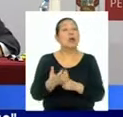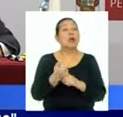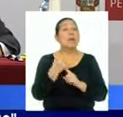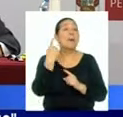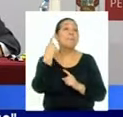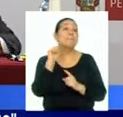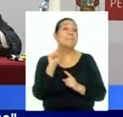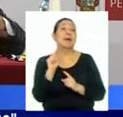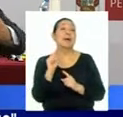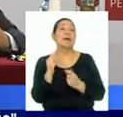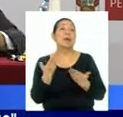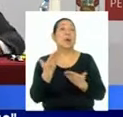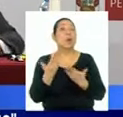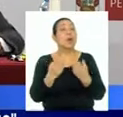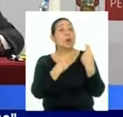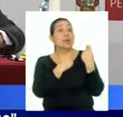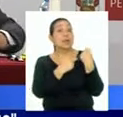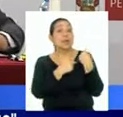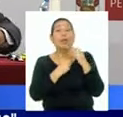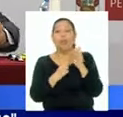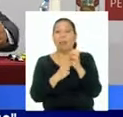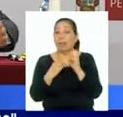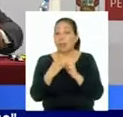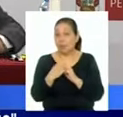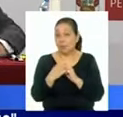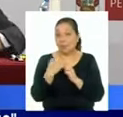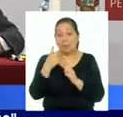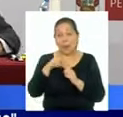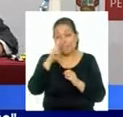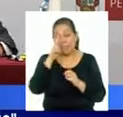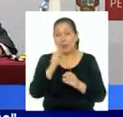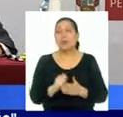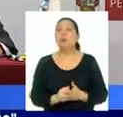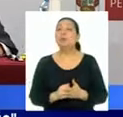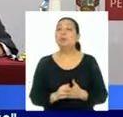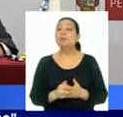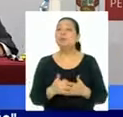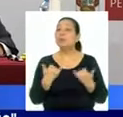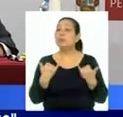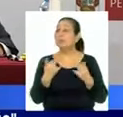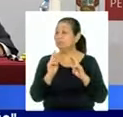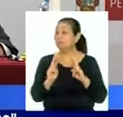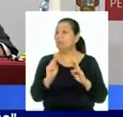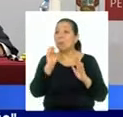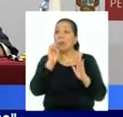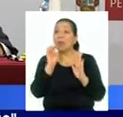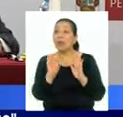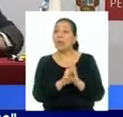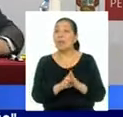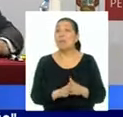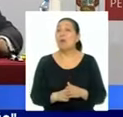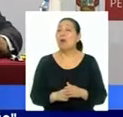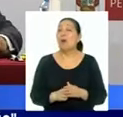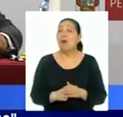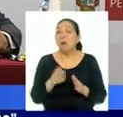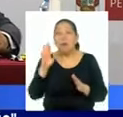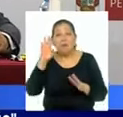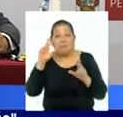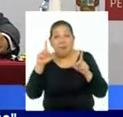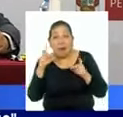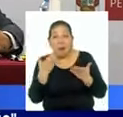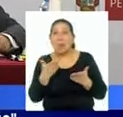adquisiciones para reforzar el equipamiento de la Policía Nacional del Perú. Ahí tenemos, por ejemplo, fotos de las